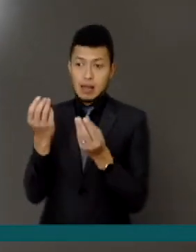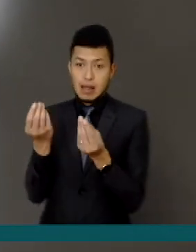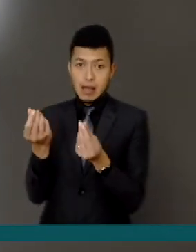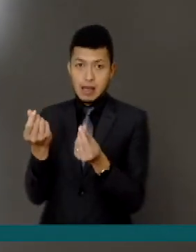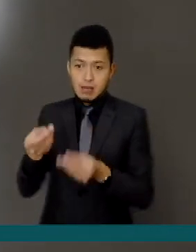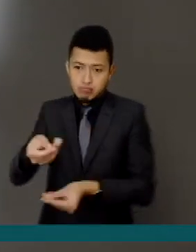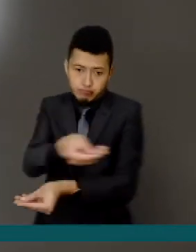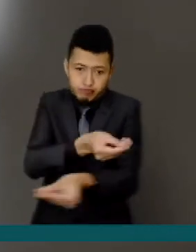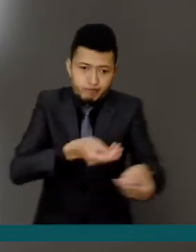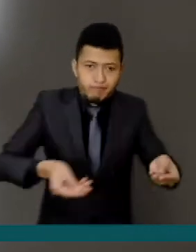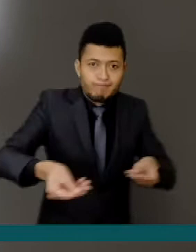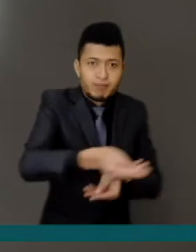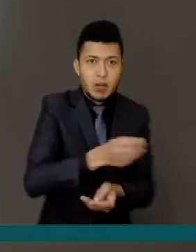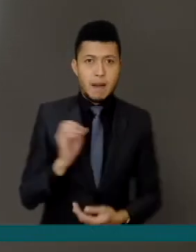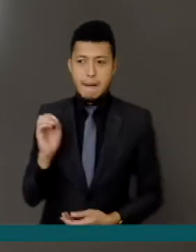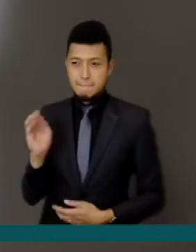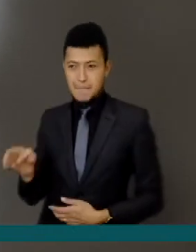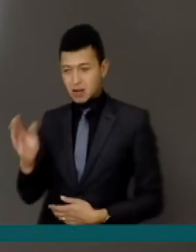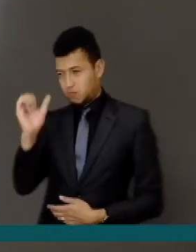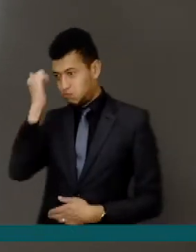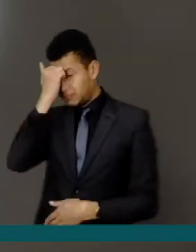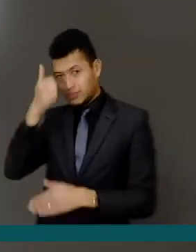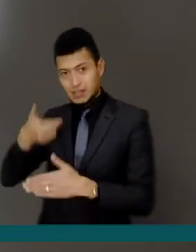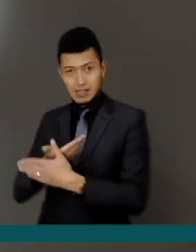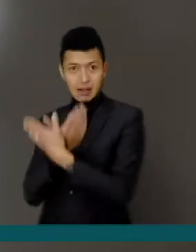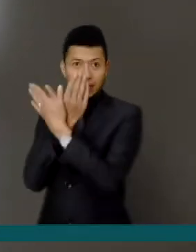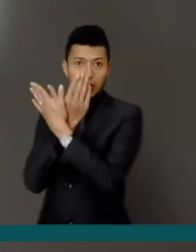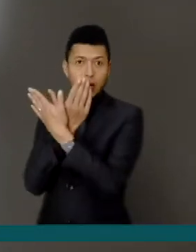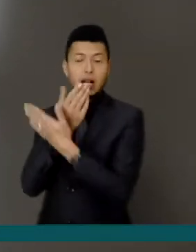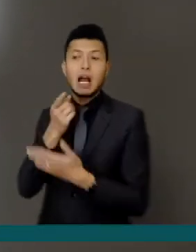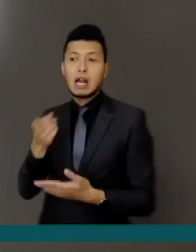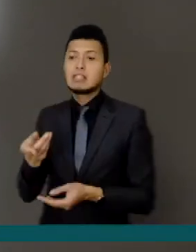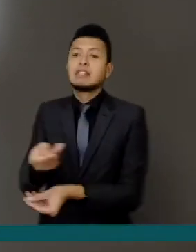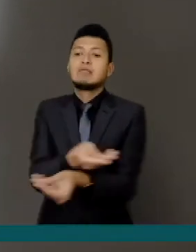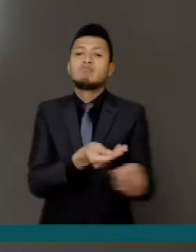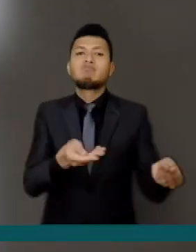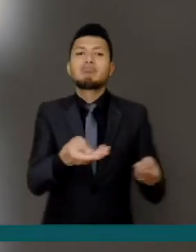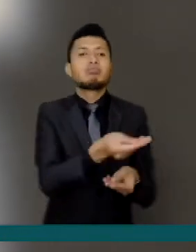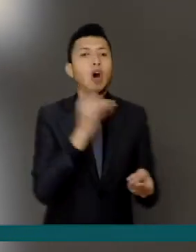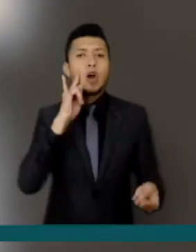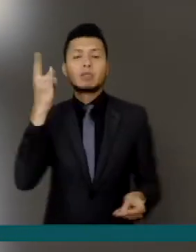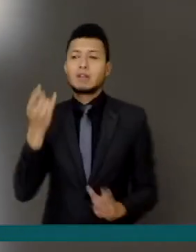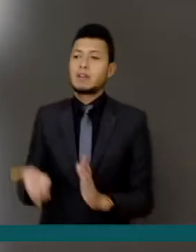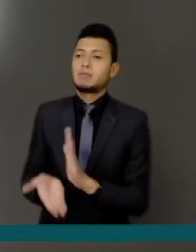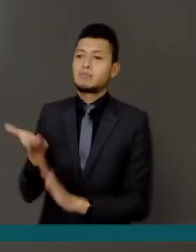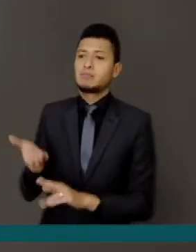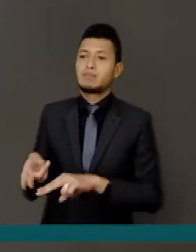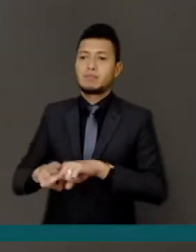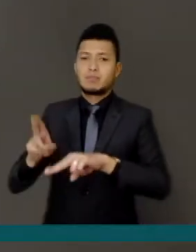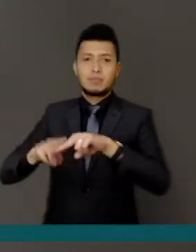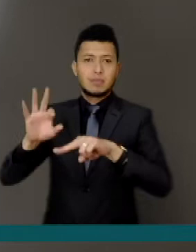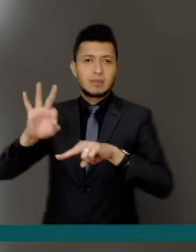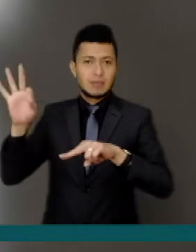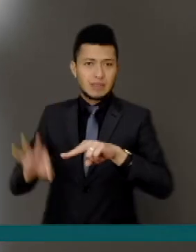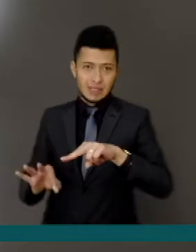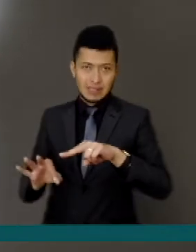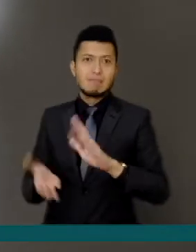circula en la economía. Eso lo puede hacer el Banco de la República con tasas de interés más altas.